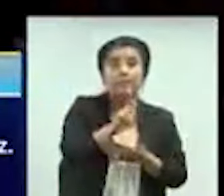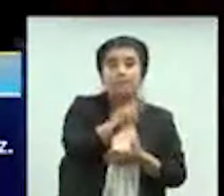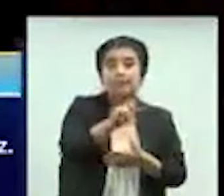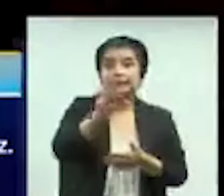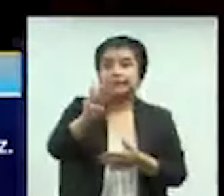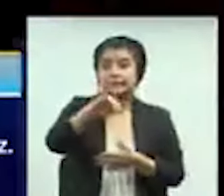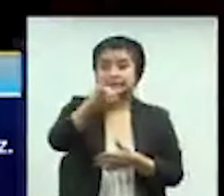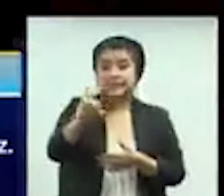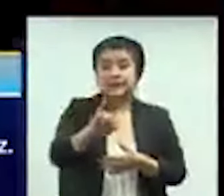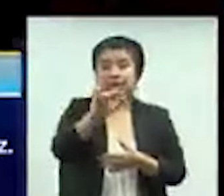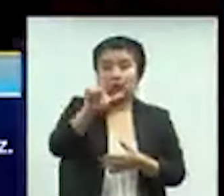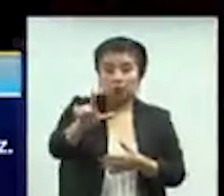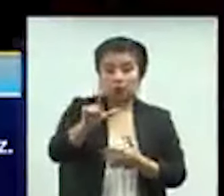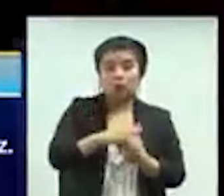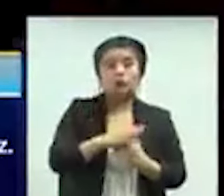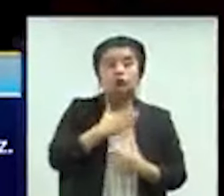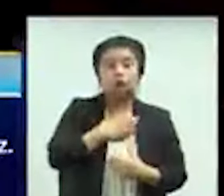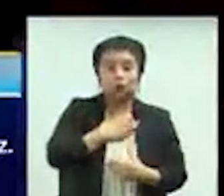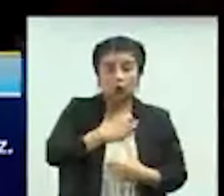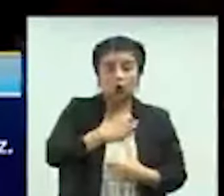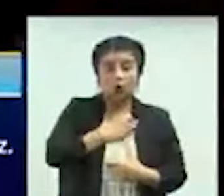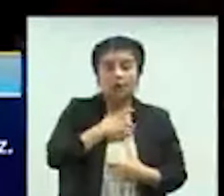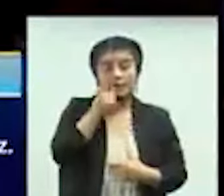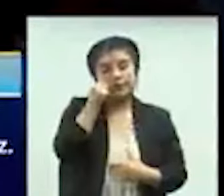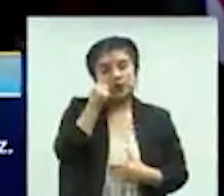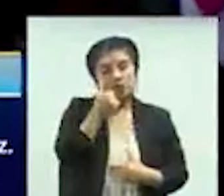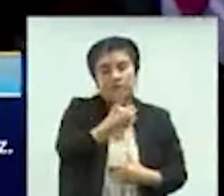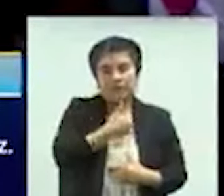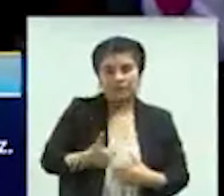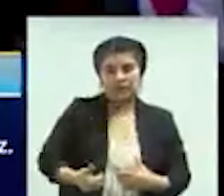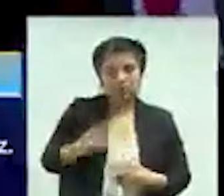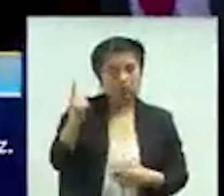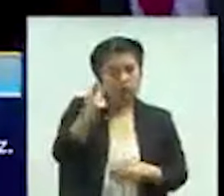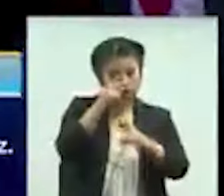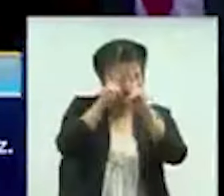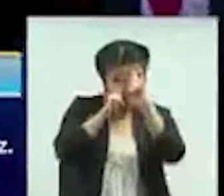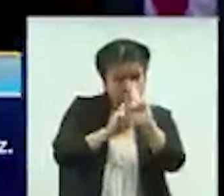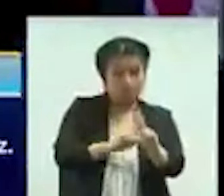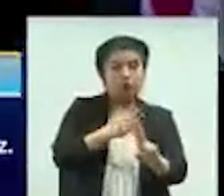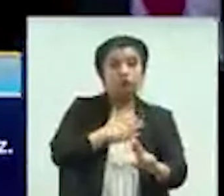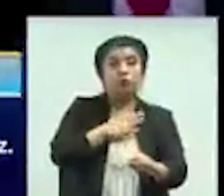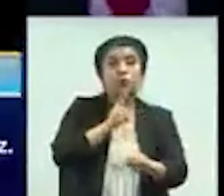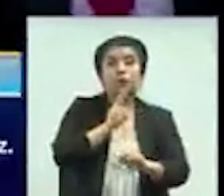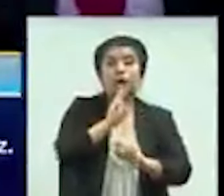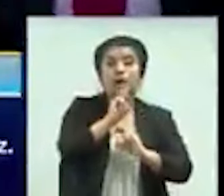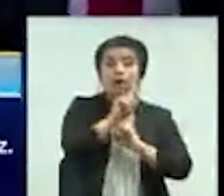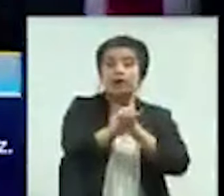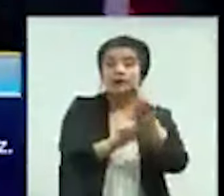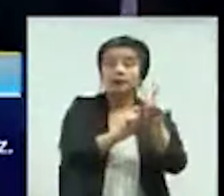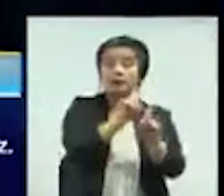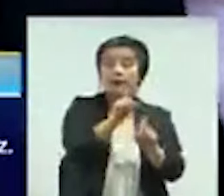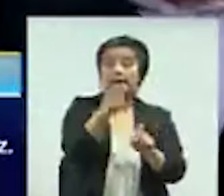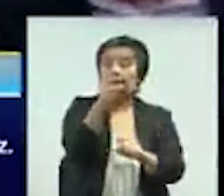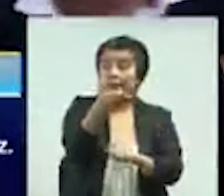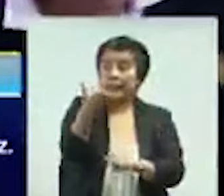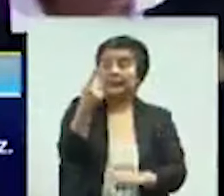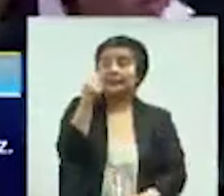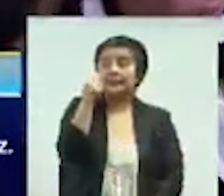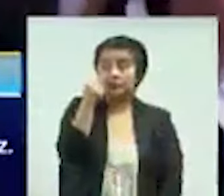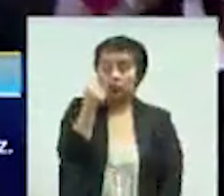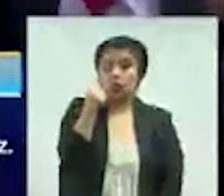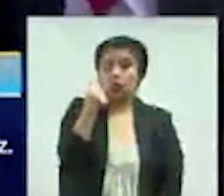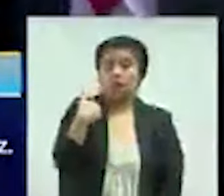23 de julio. Así que yo pido, señor presidente, con todo respeto, si yo estoy realizando las preguntas, que el señor ministro se